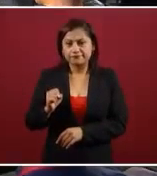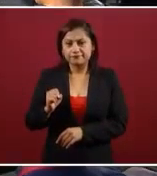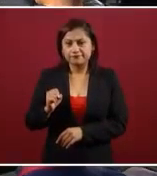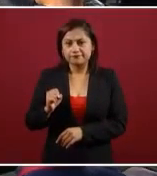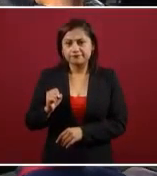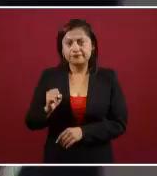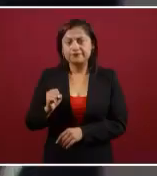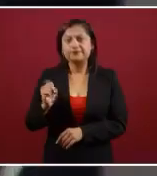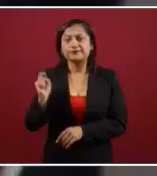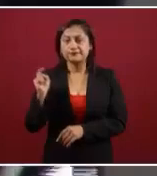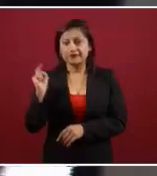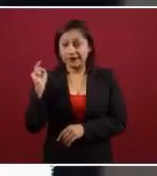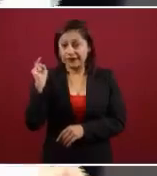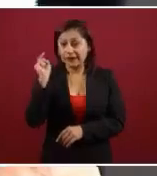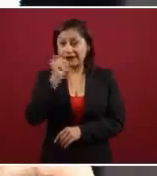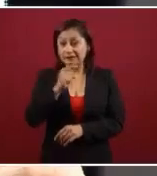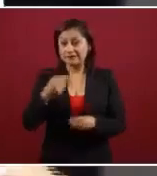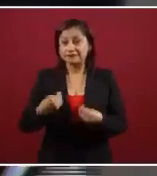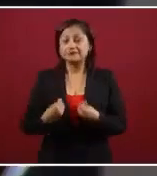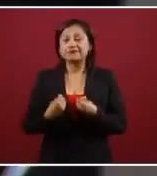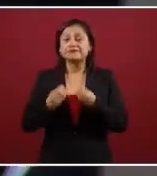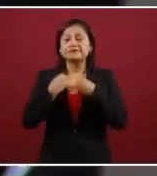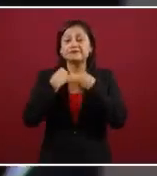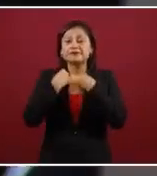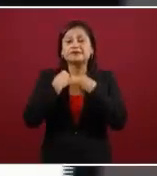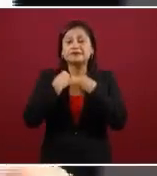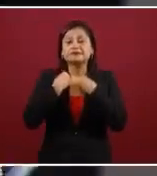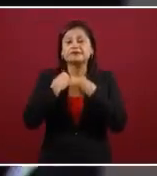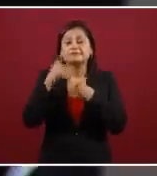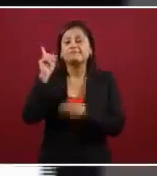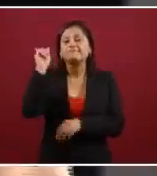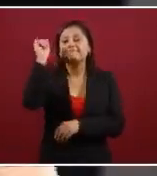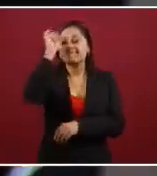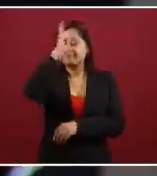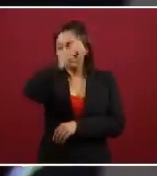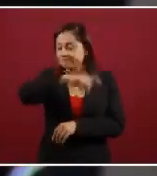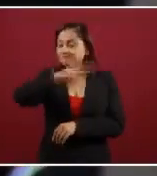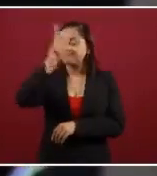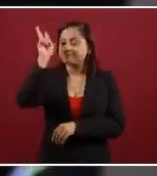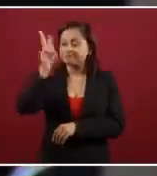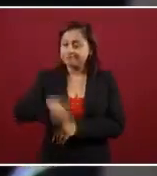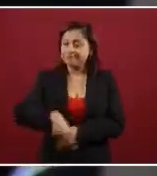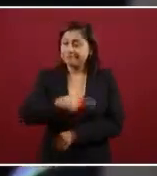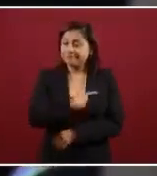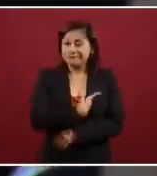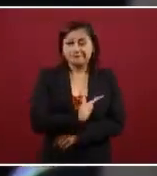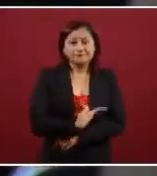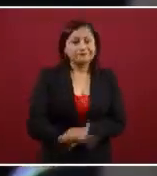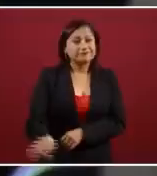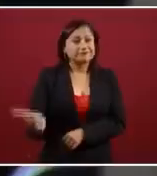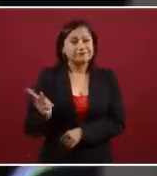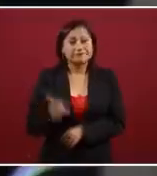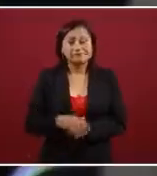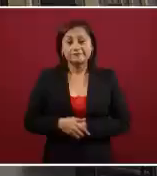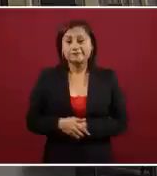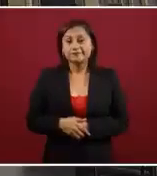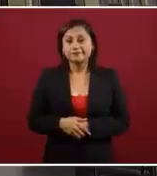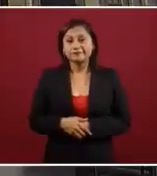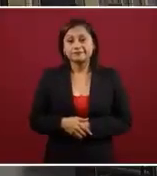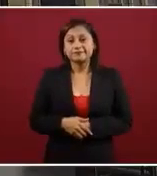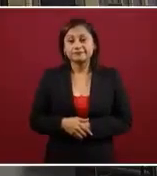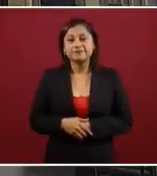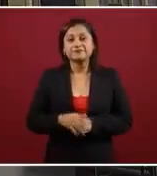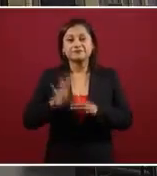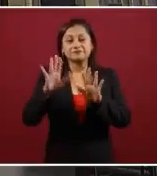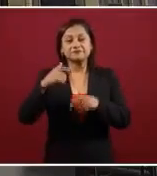La vida allá está cañón, está fregada la gente. Está, como dije la